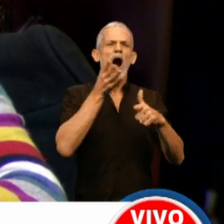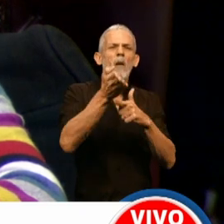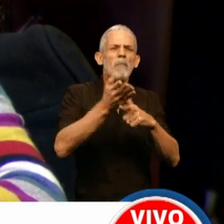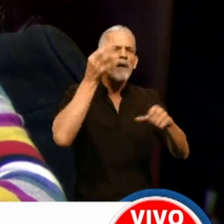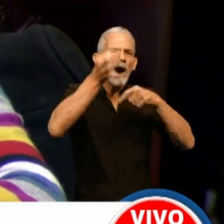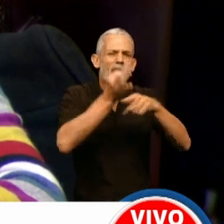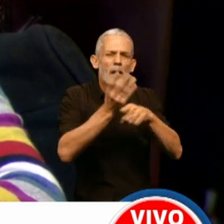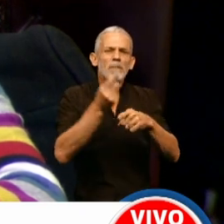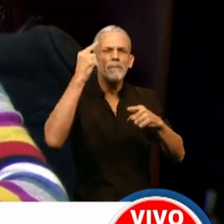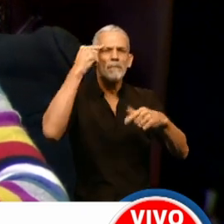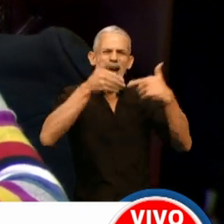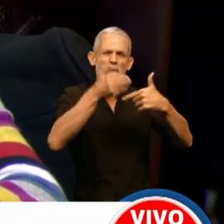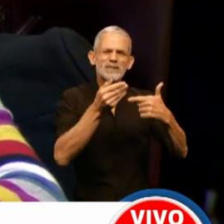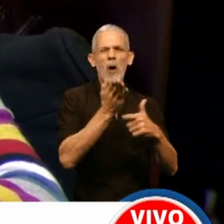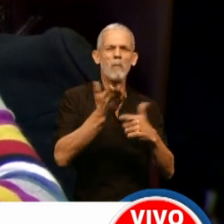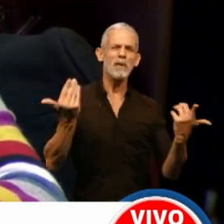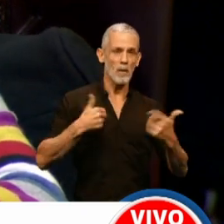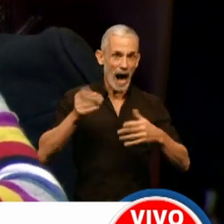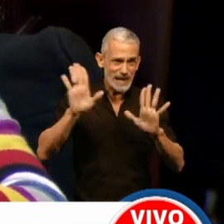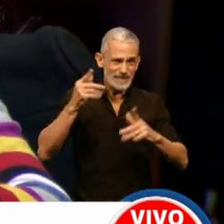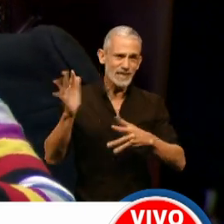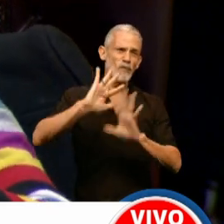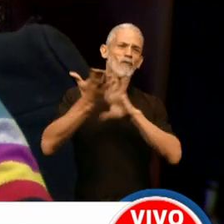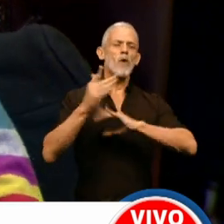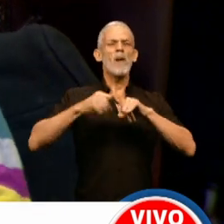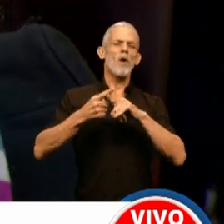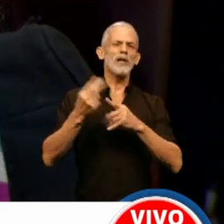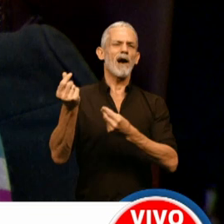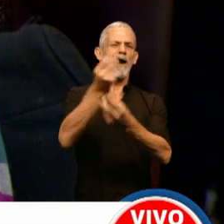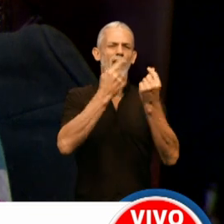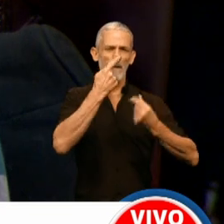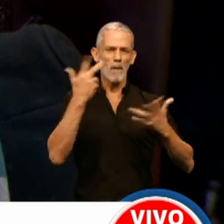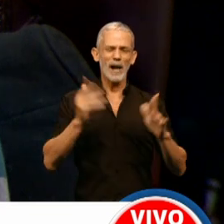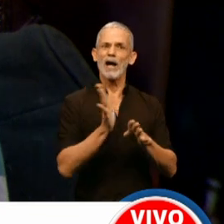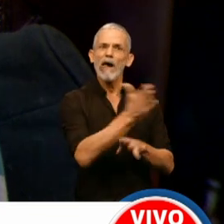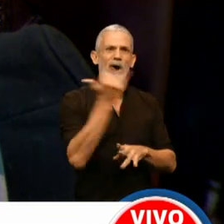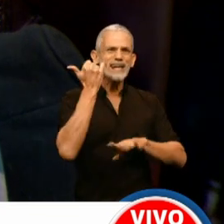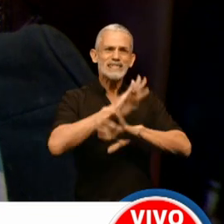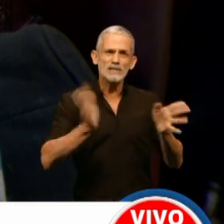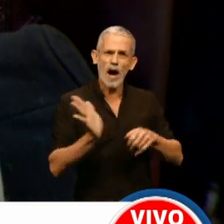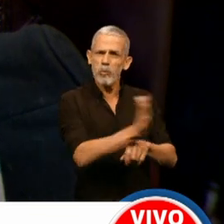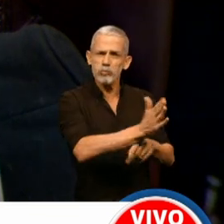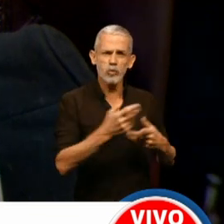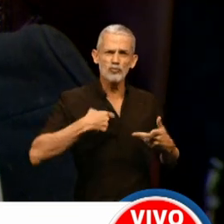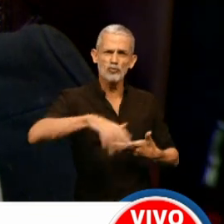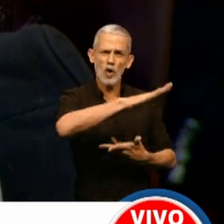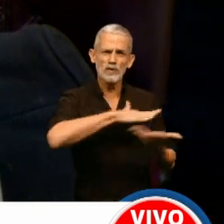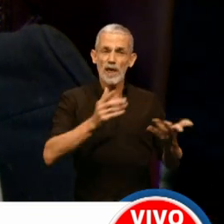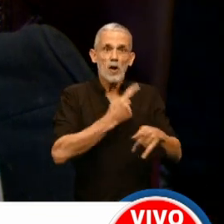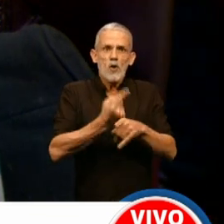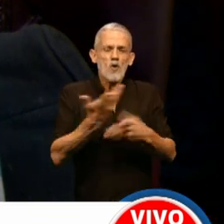mérito dos argumentos clásicos del neoliberalismo para excluir a quienes ya están excluidas y que no han podido